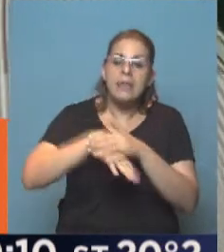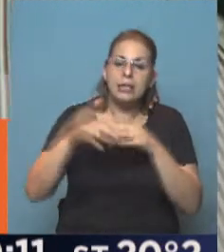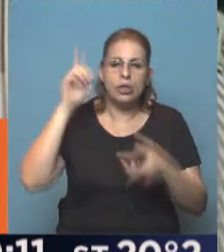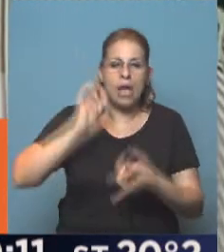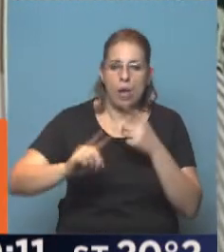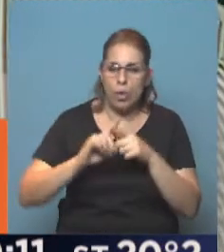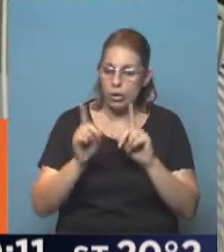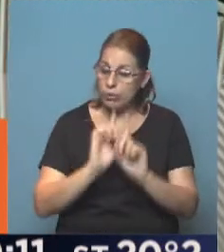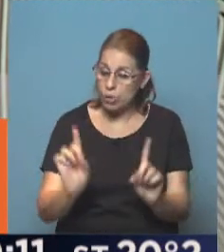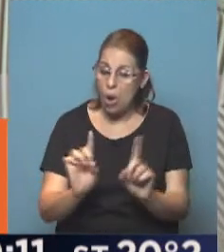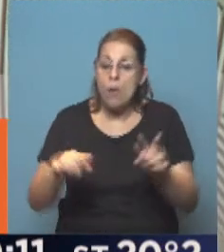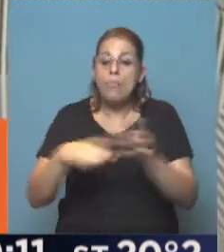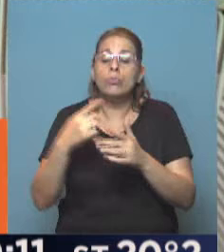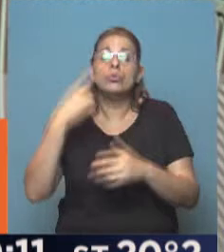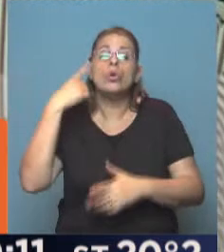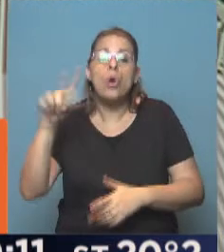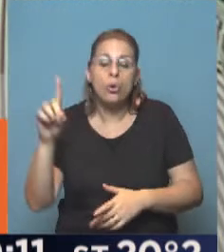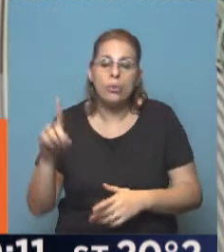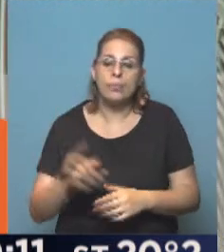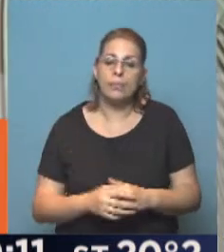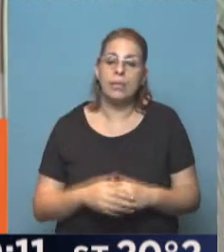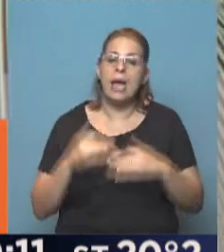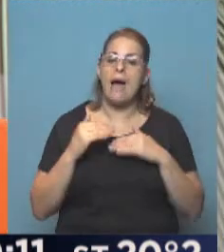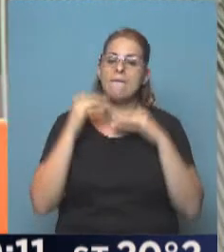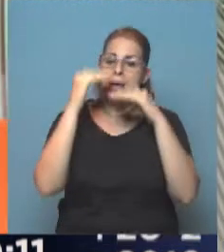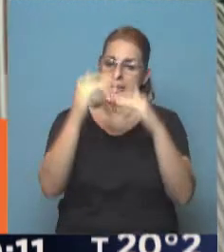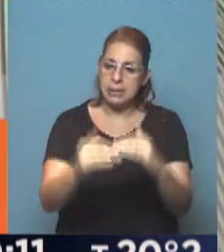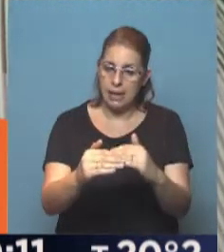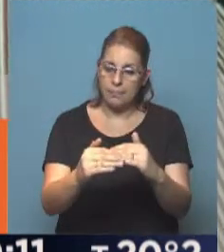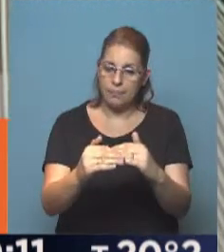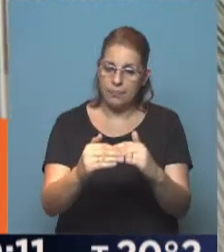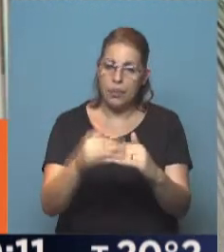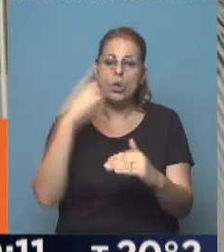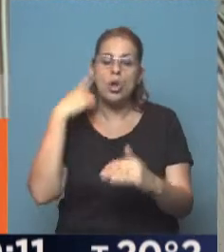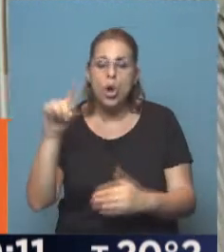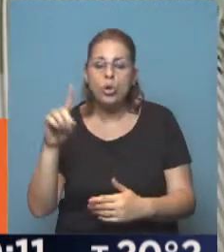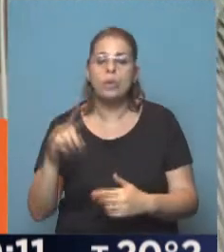acuerdo, pero hemos logrado avanzar, hemos logrado